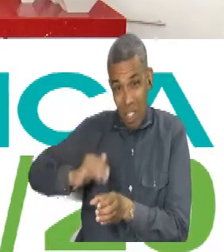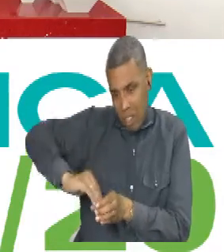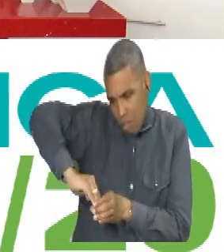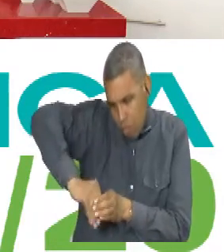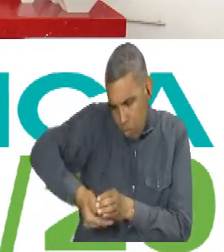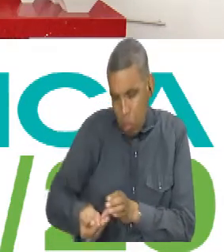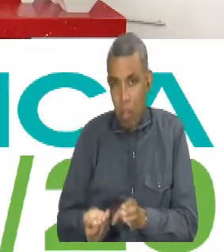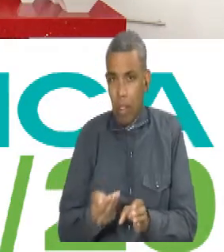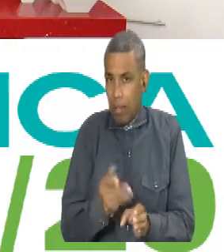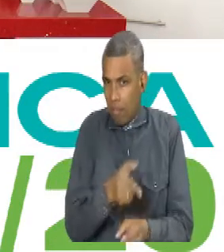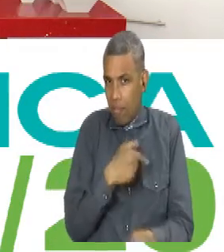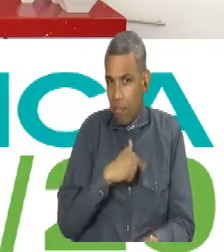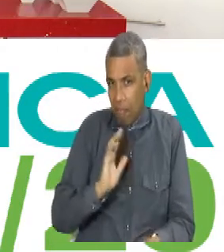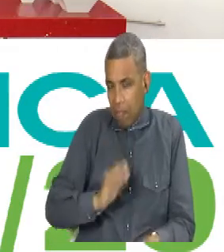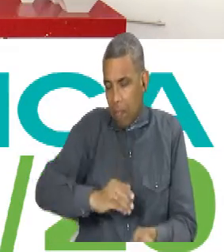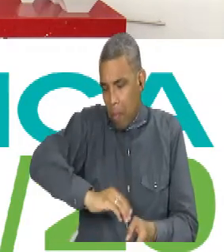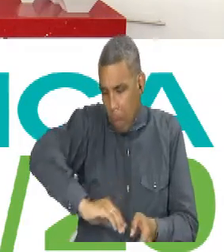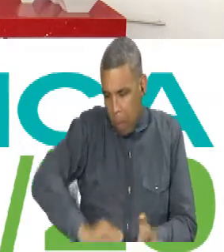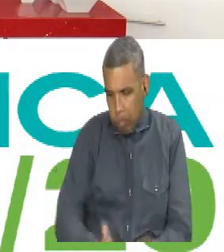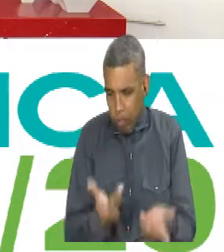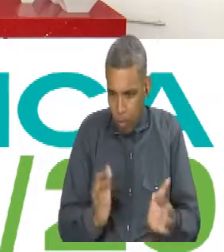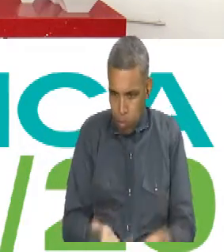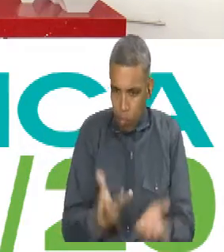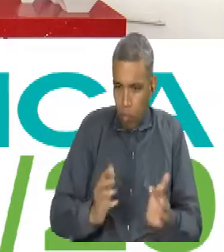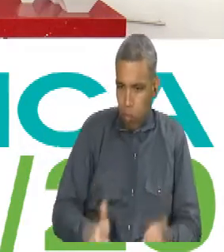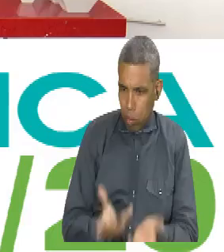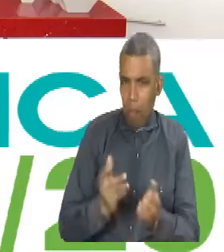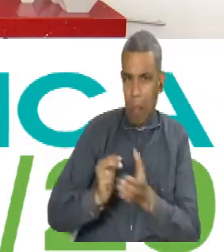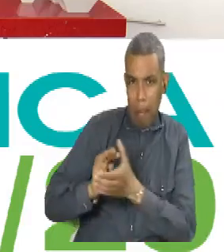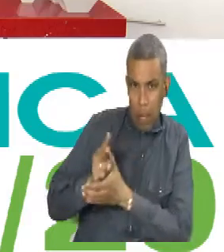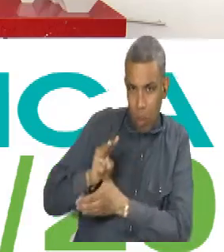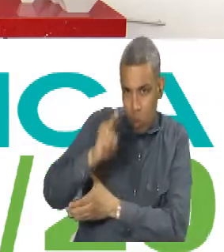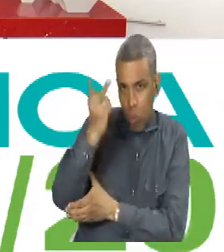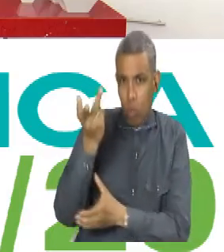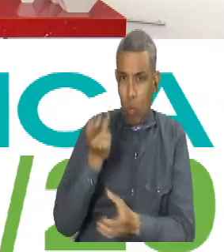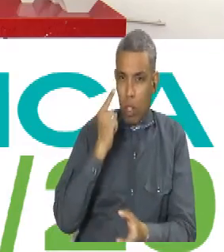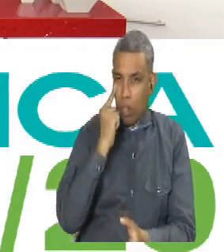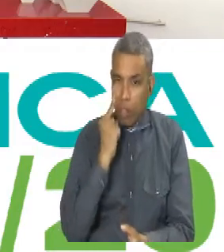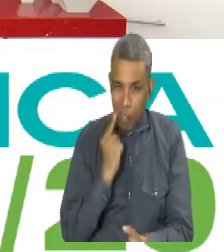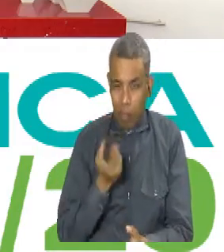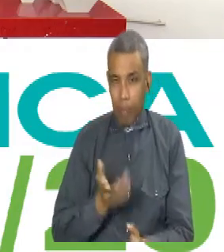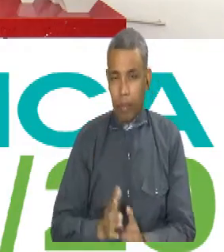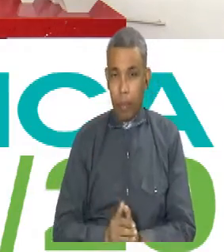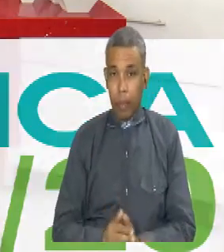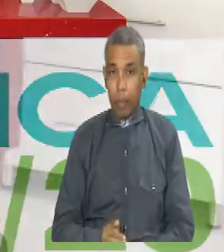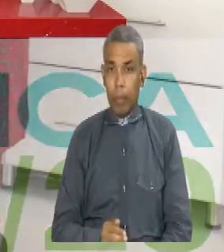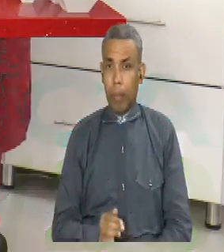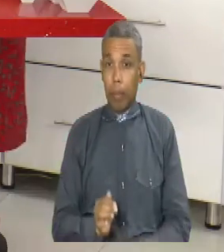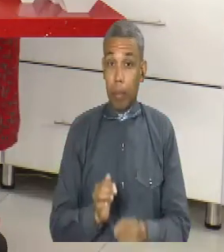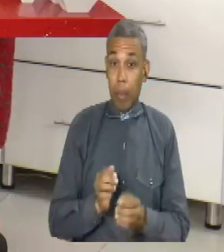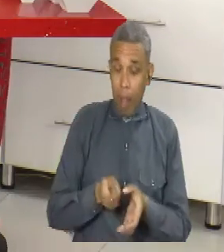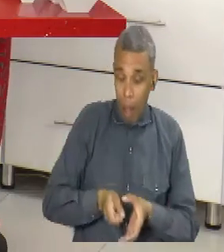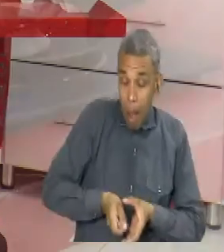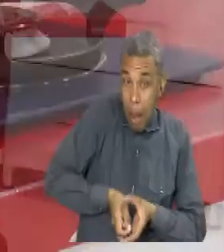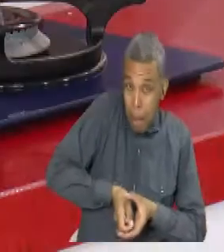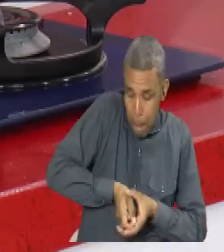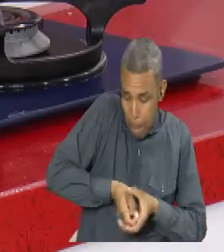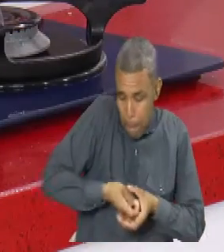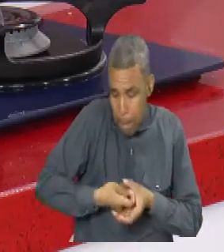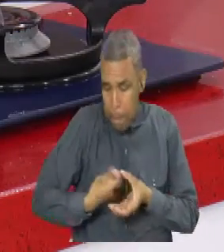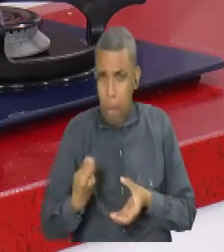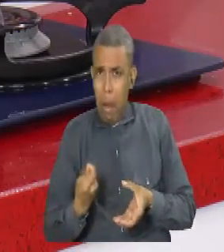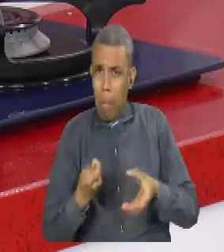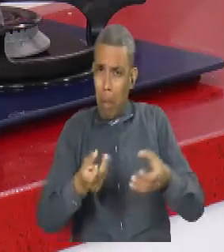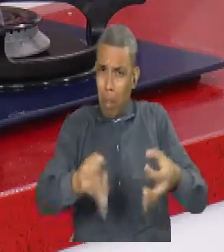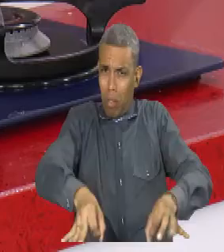la cebolla. Te doy dos tomaticos por acá. Esta papa es sencilla de preparar. Y